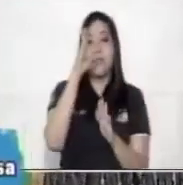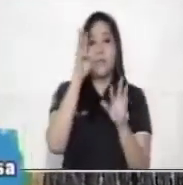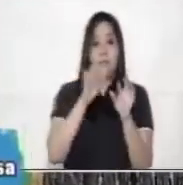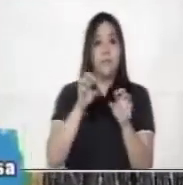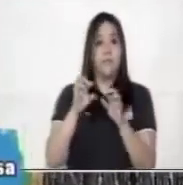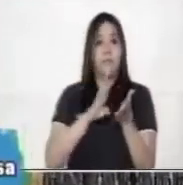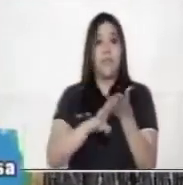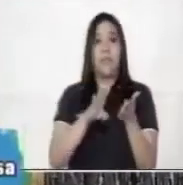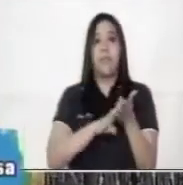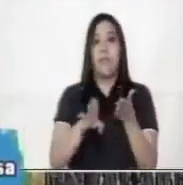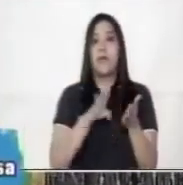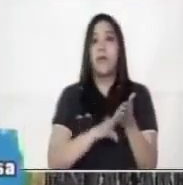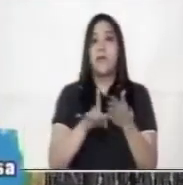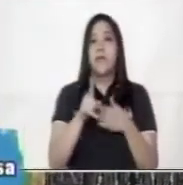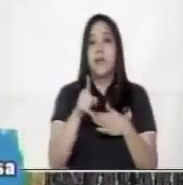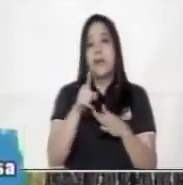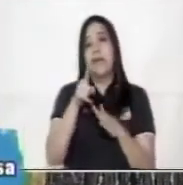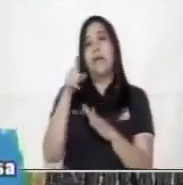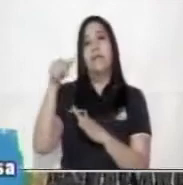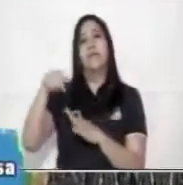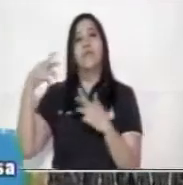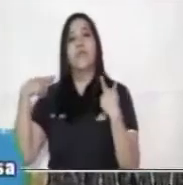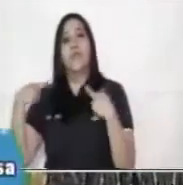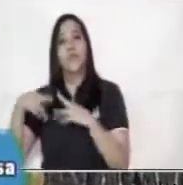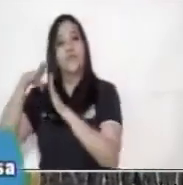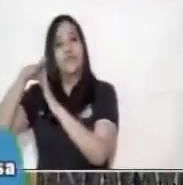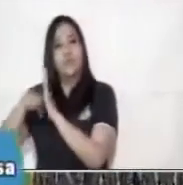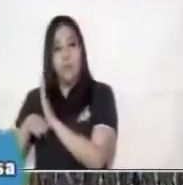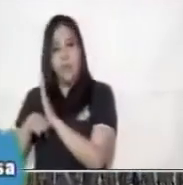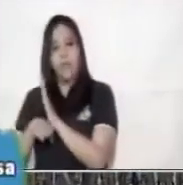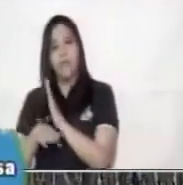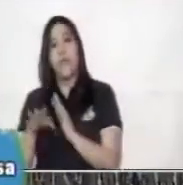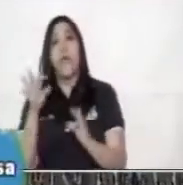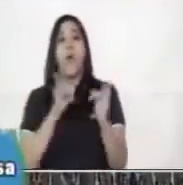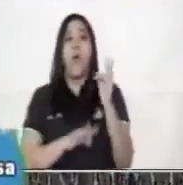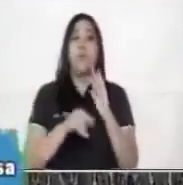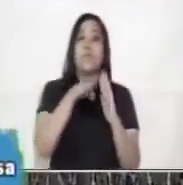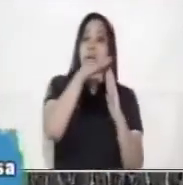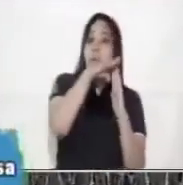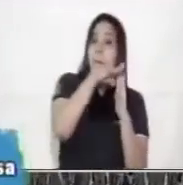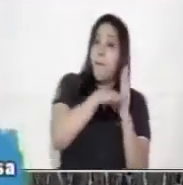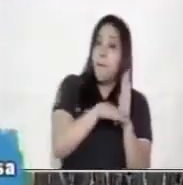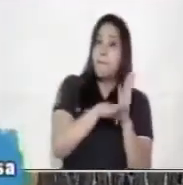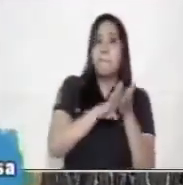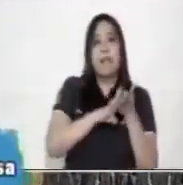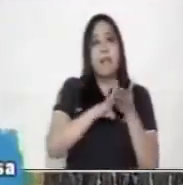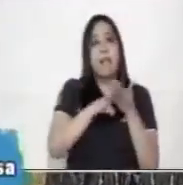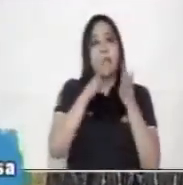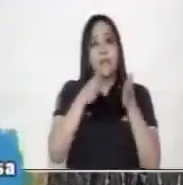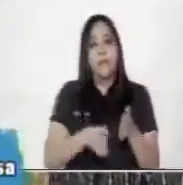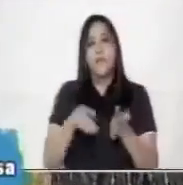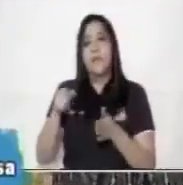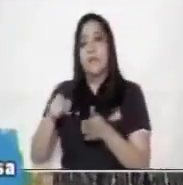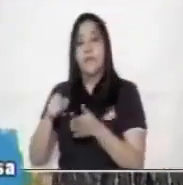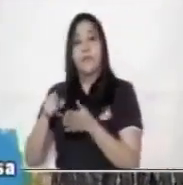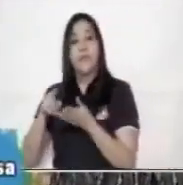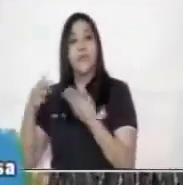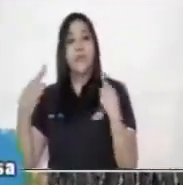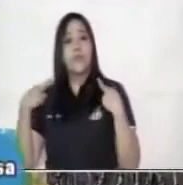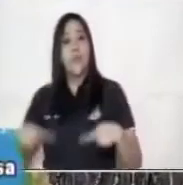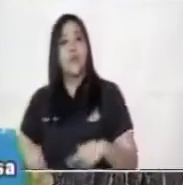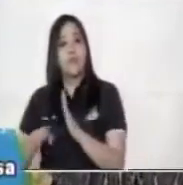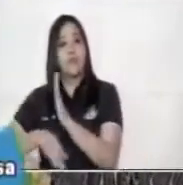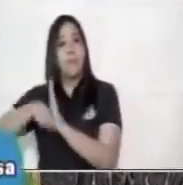recursos van a tardar menos tiempo. Y si hay menos consumidores, los recursos van a tardar